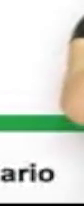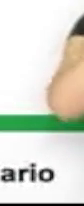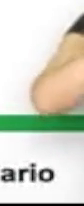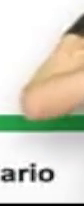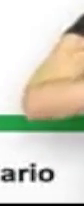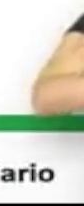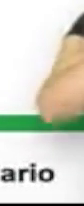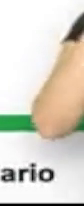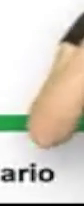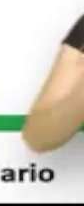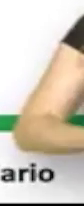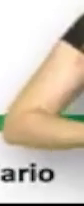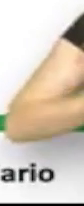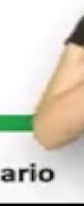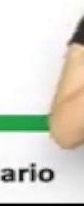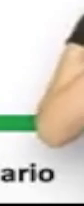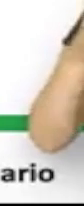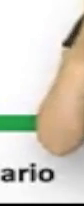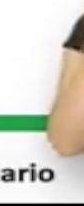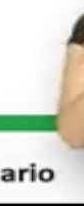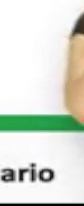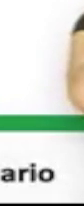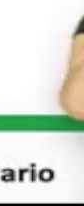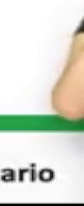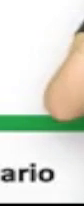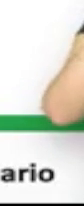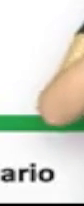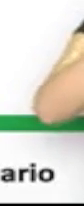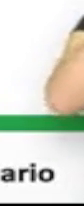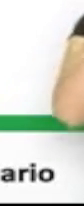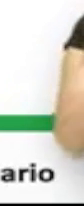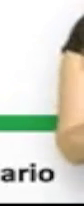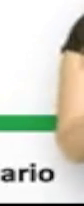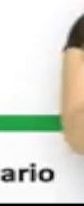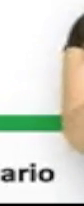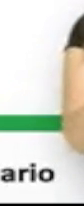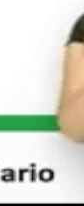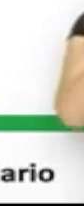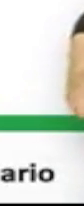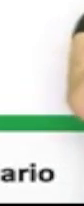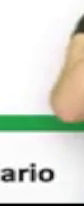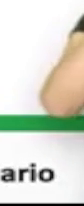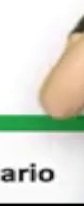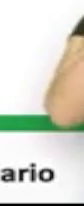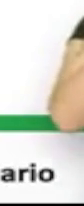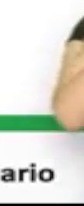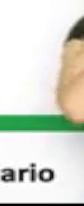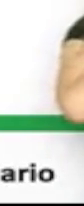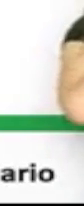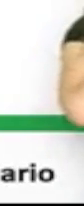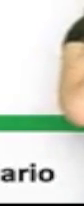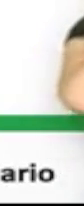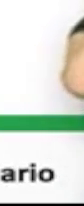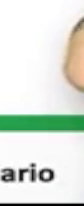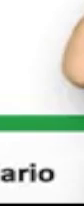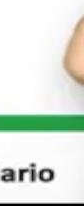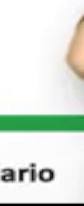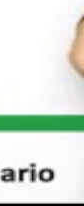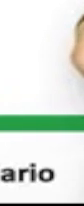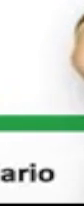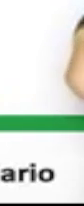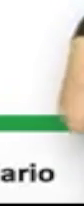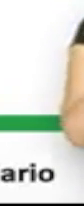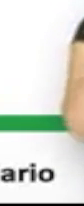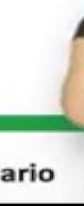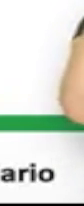de población son 226 los casos nuevos 212 de la capital del estado de san luís potosí y